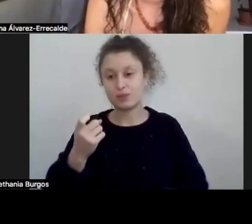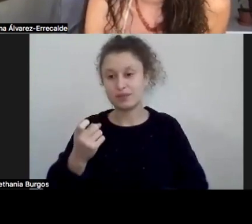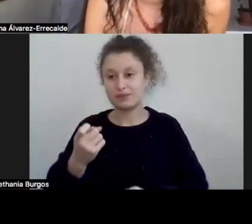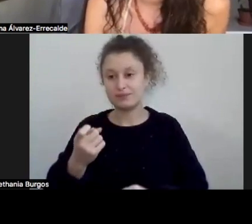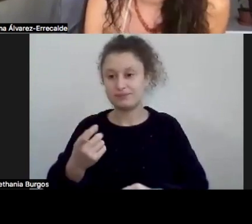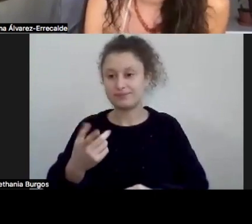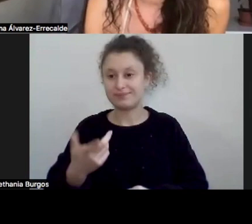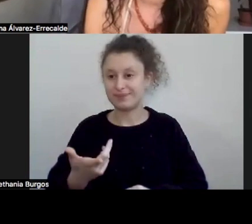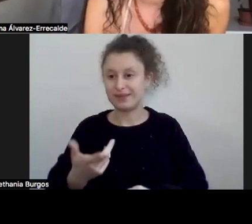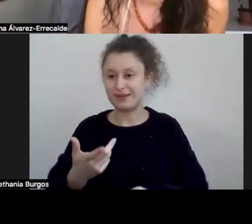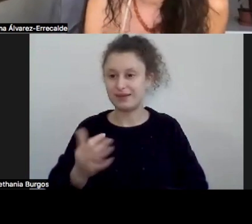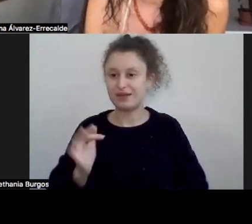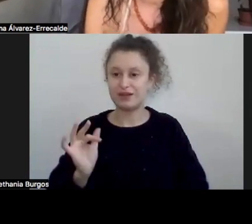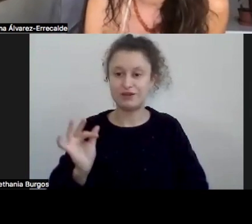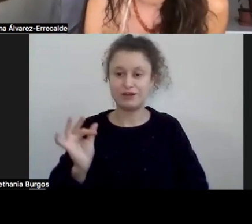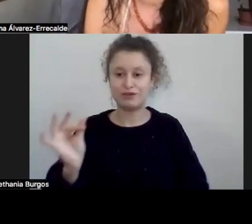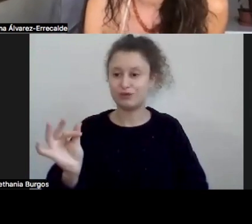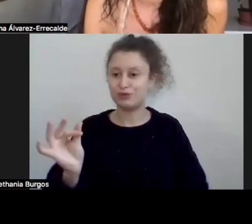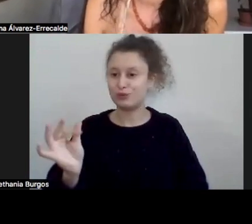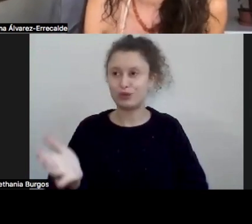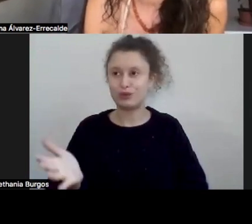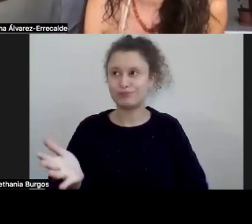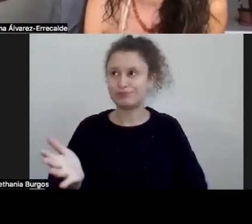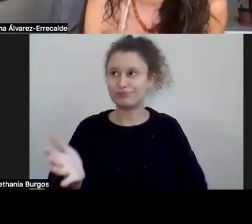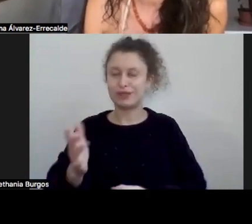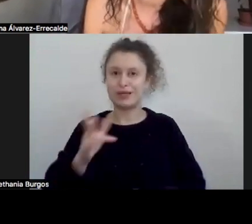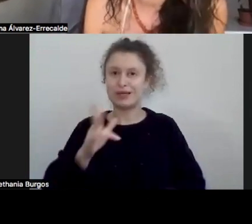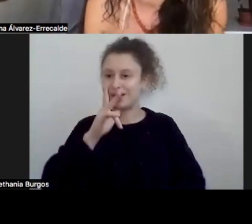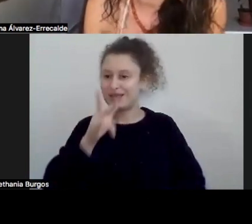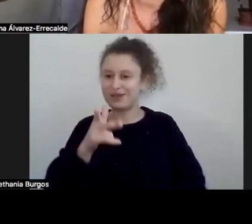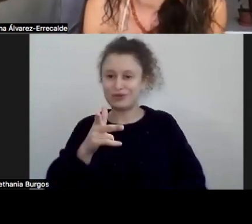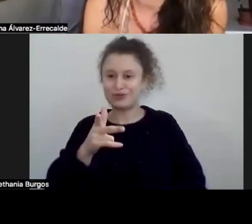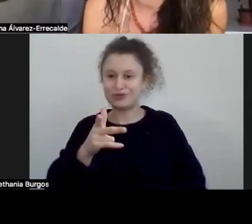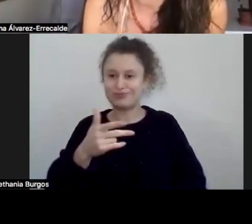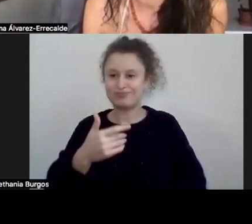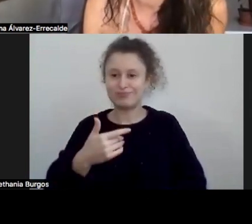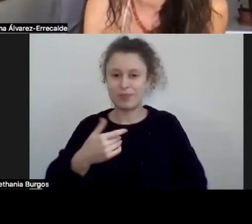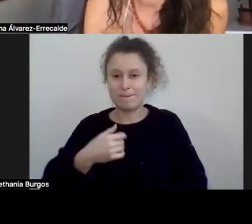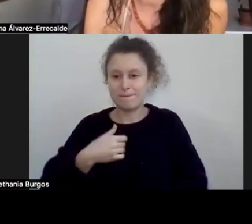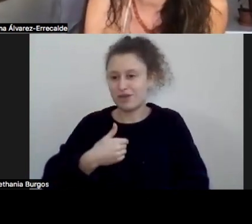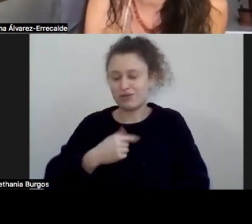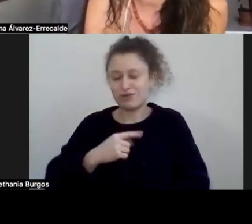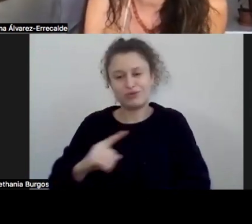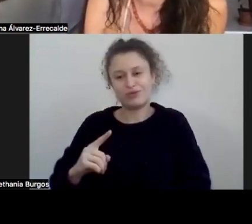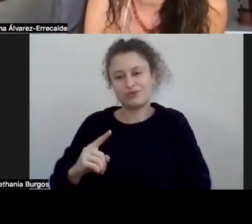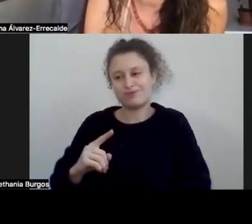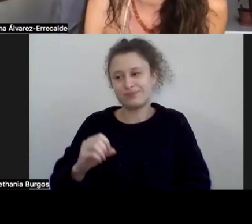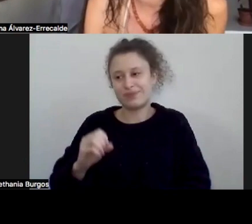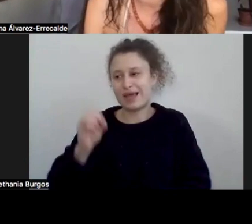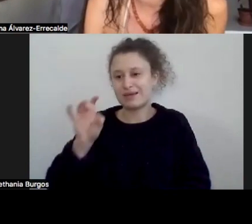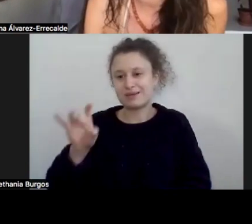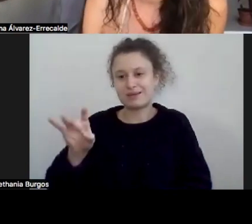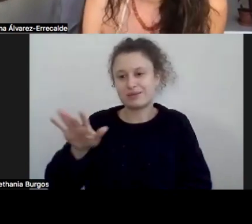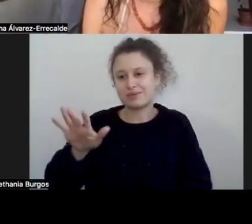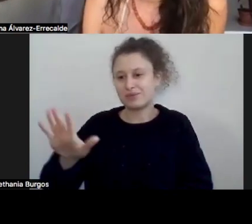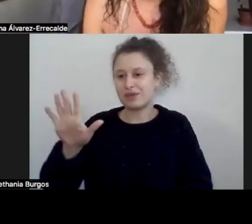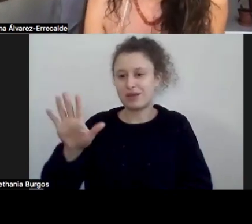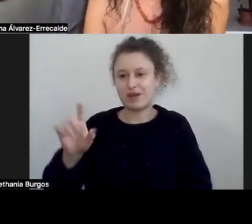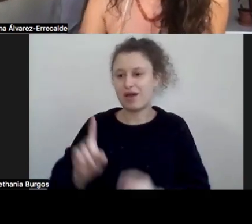eh, es su destino propio y hay que honrarlo, ¿no? Como la mamá de Joseph pudo honrar el destino de